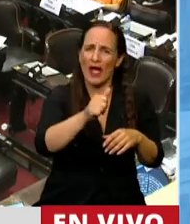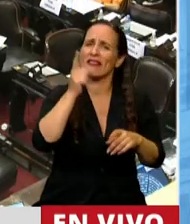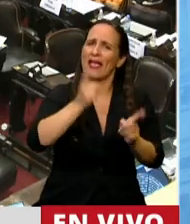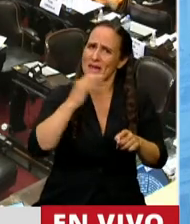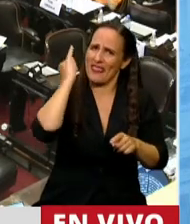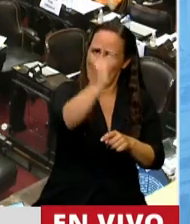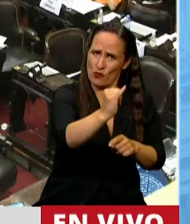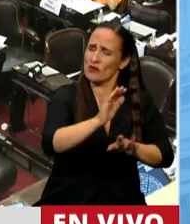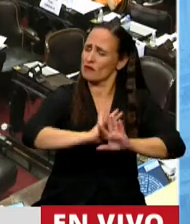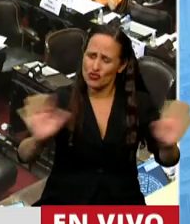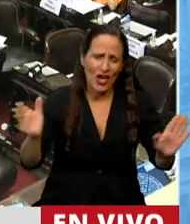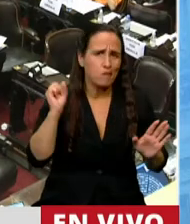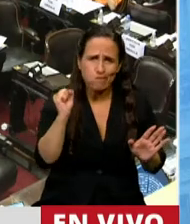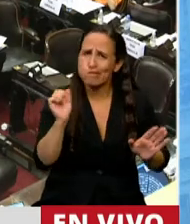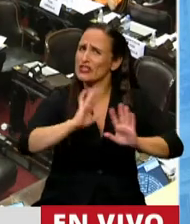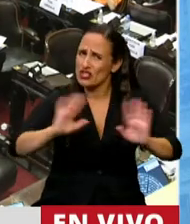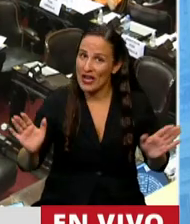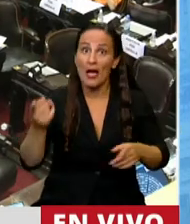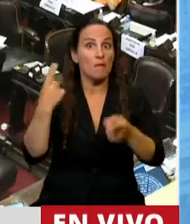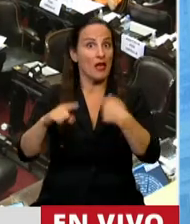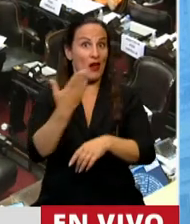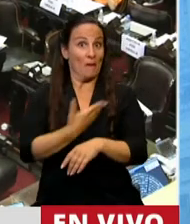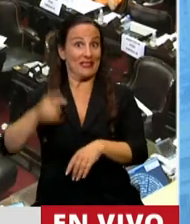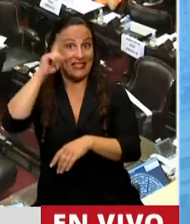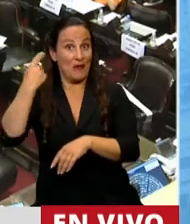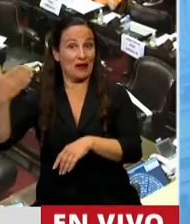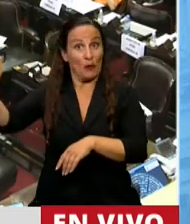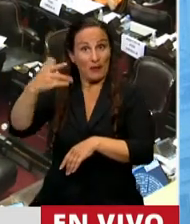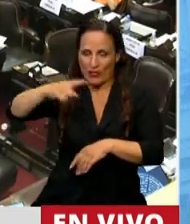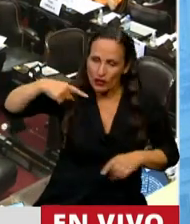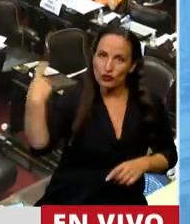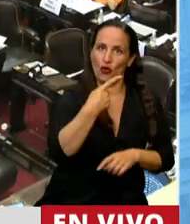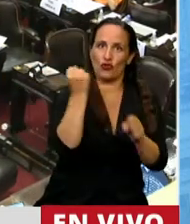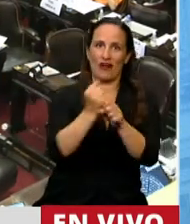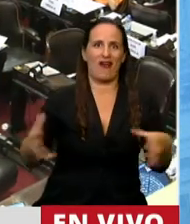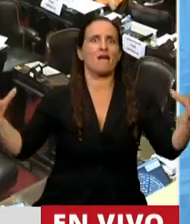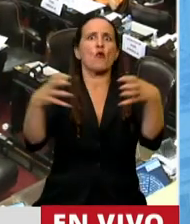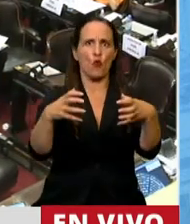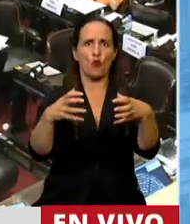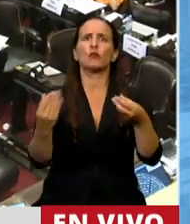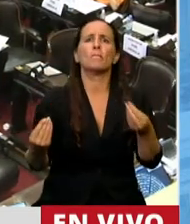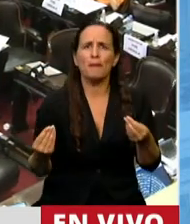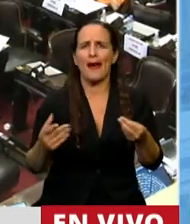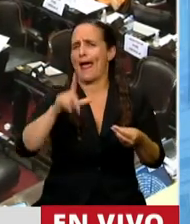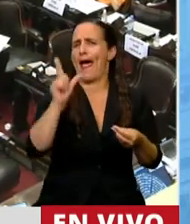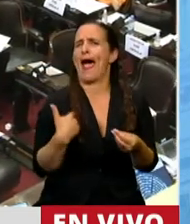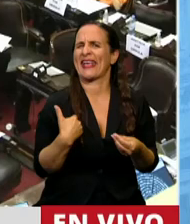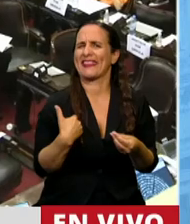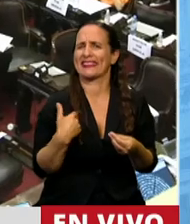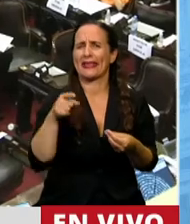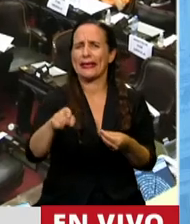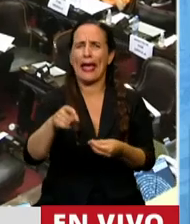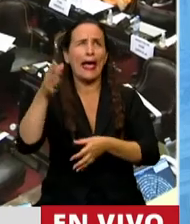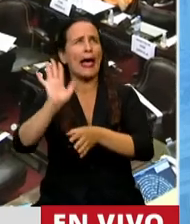trabajar juntos, como nos pidió el presidente Alberto Fernández, para que nunca más en la Argentina haya una justicia